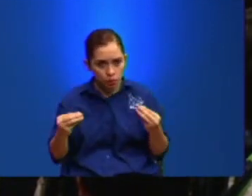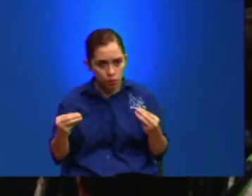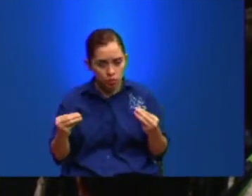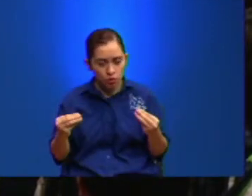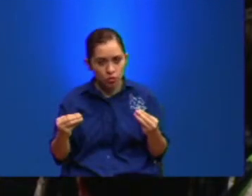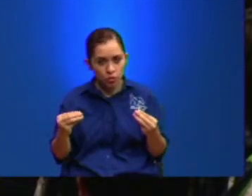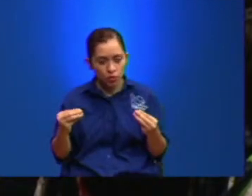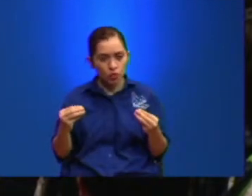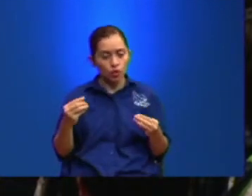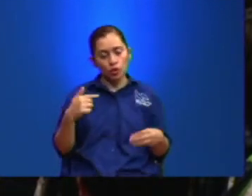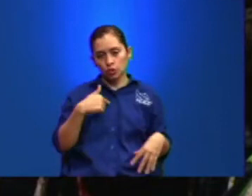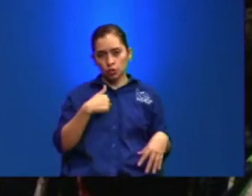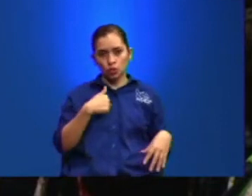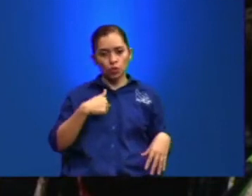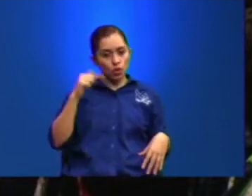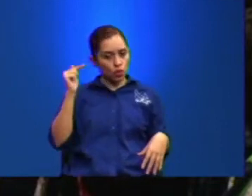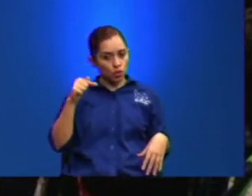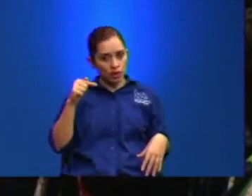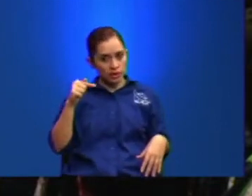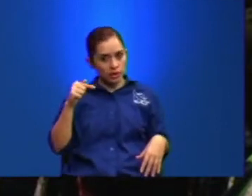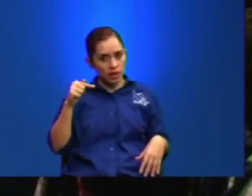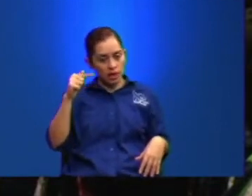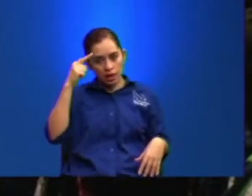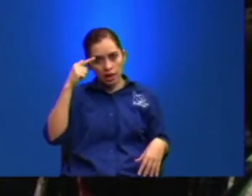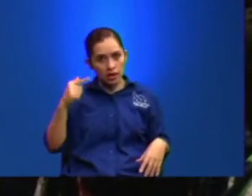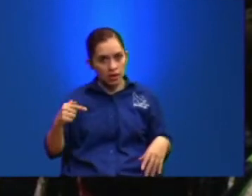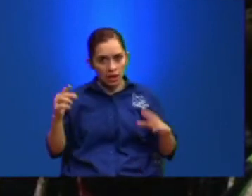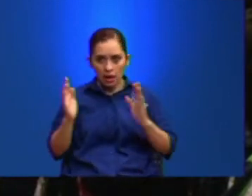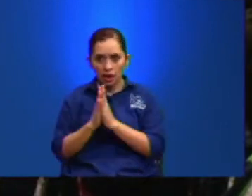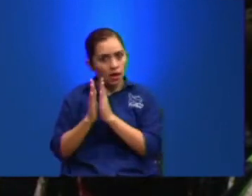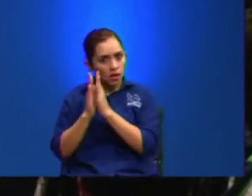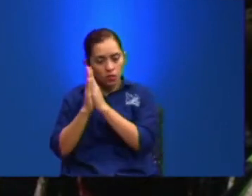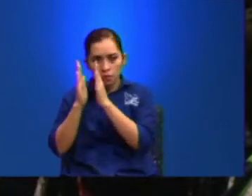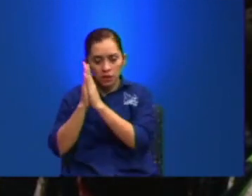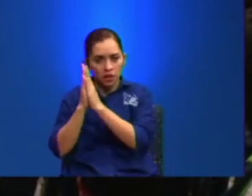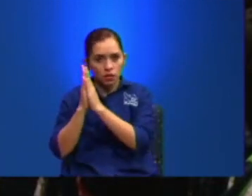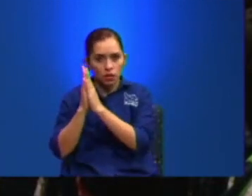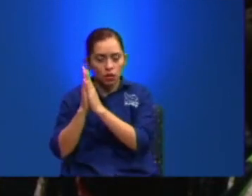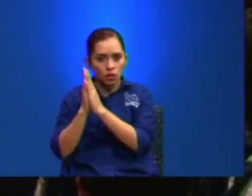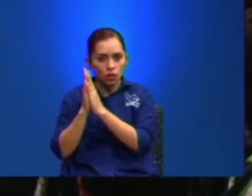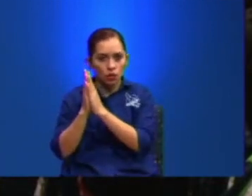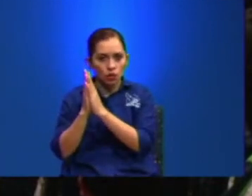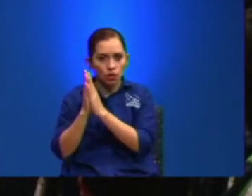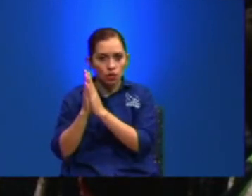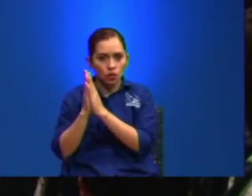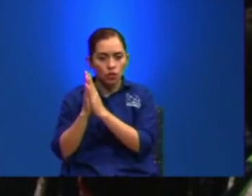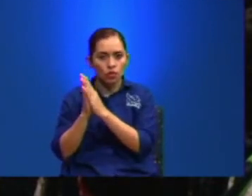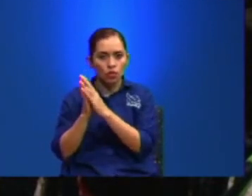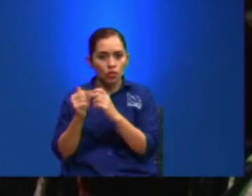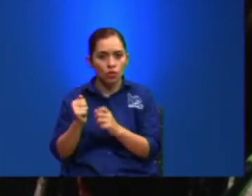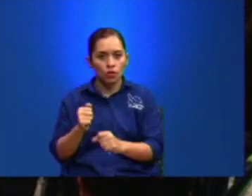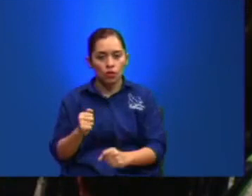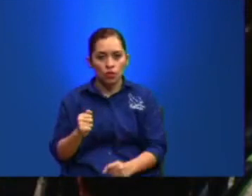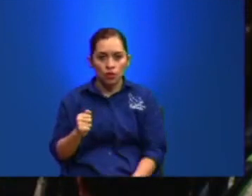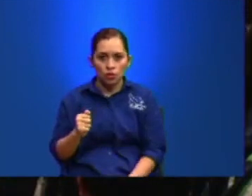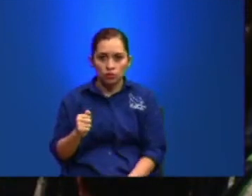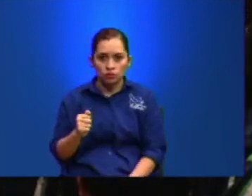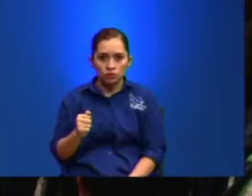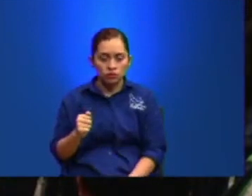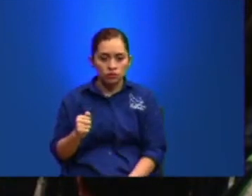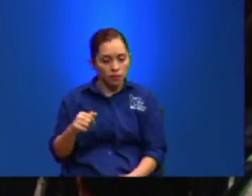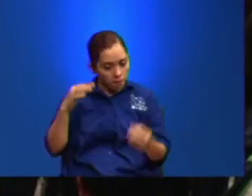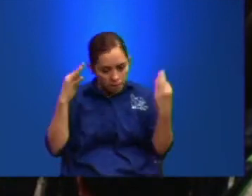día si ese día yo le doy permiso para algo mire si me saca una firma hoy